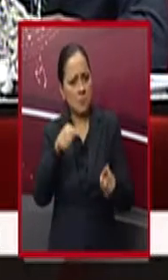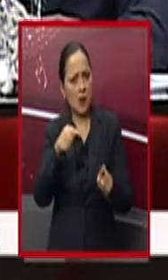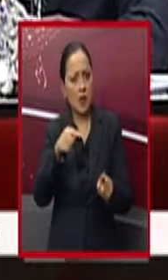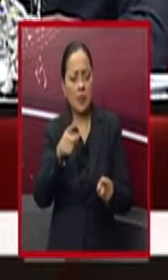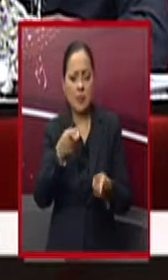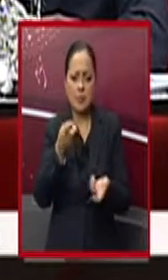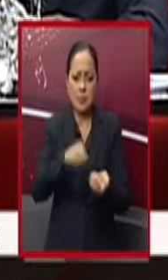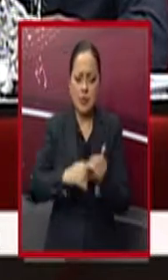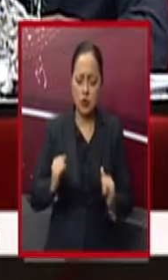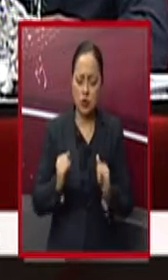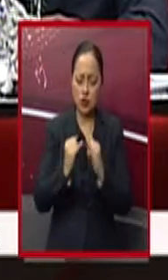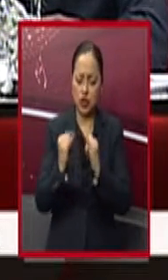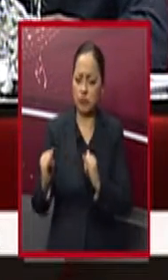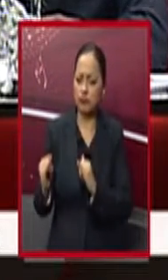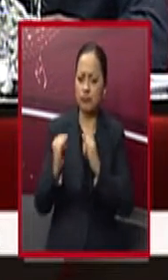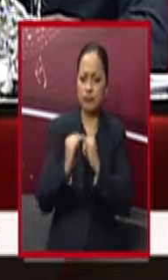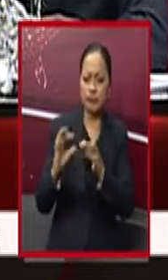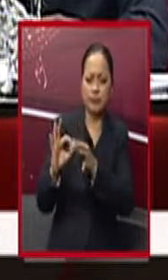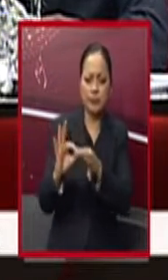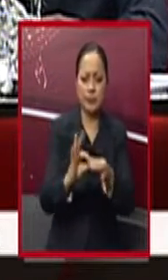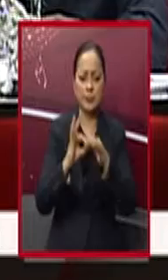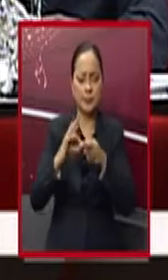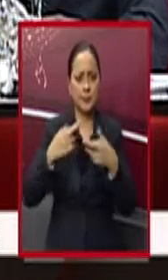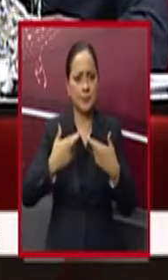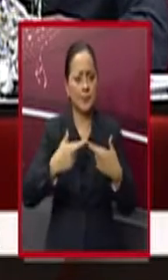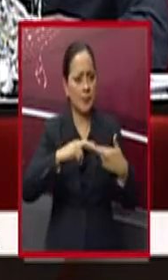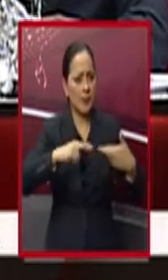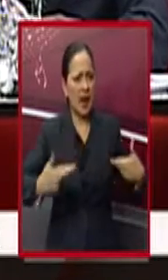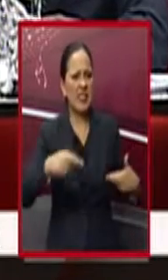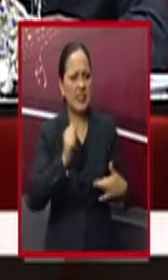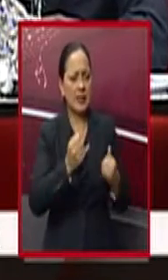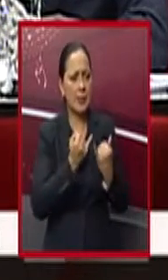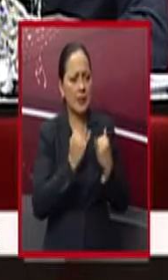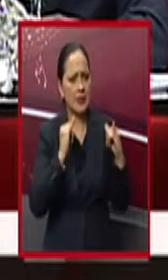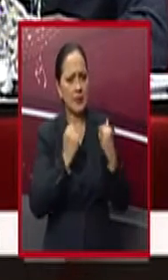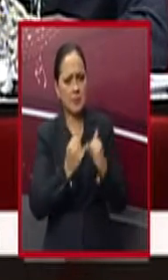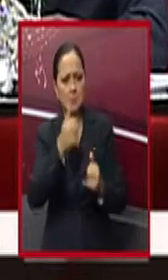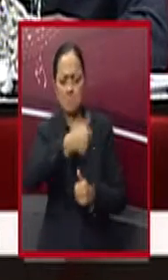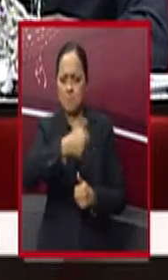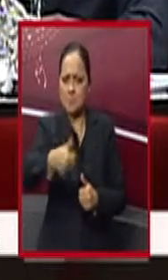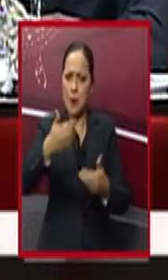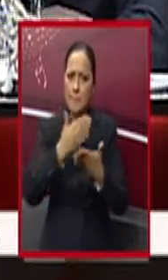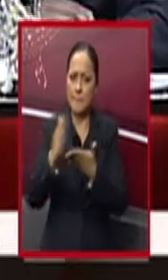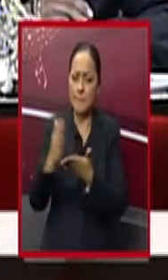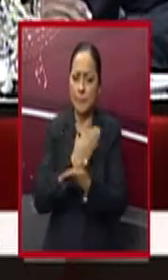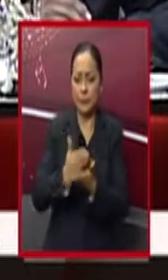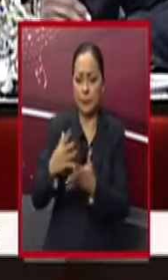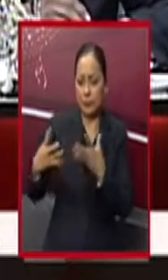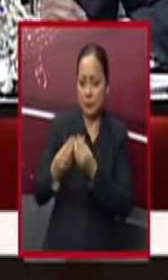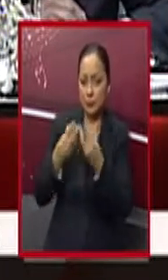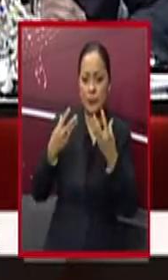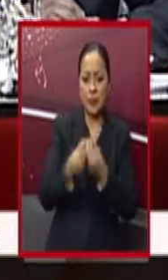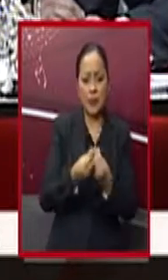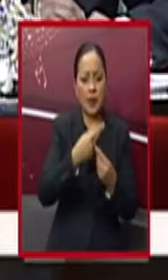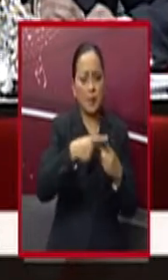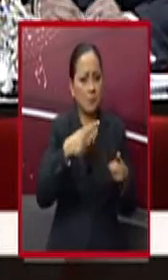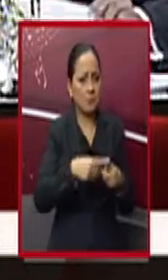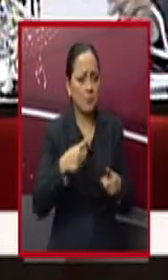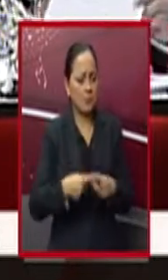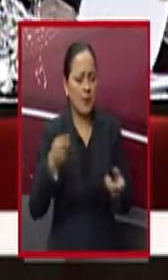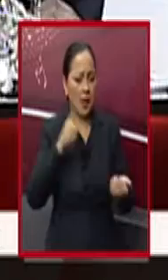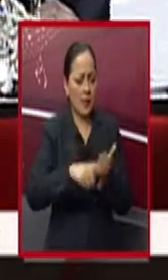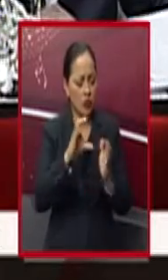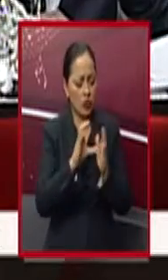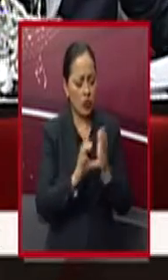relaciones institucionales con plena independencia y autonomía con los otros poderes instituidos en